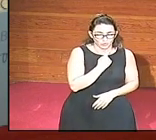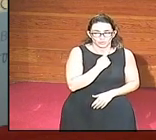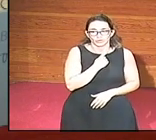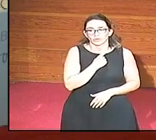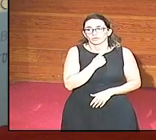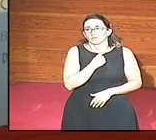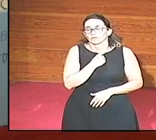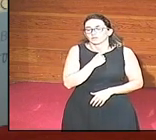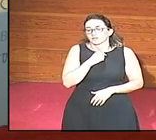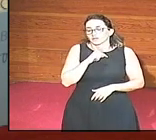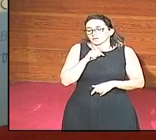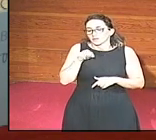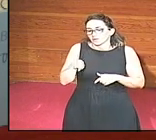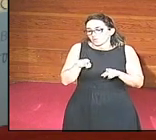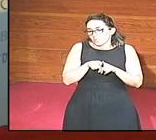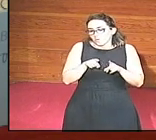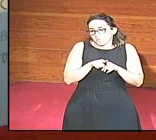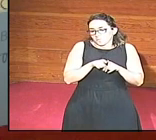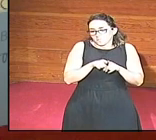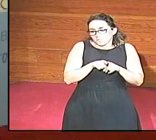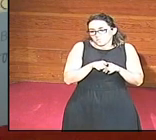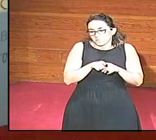nieto, saltando